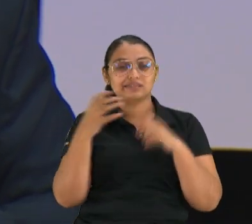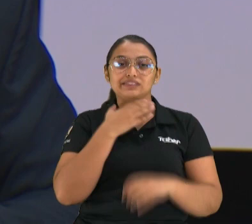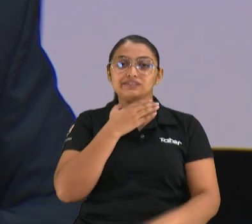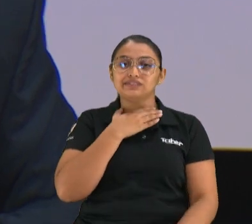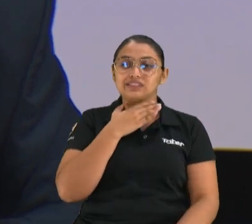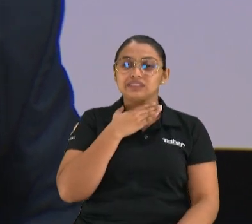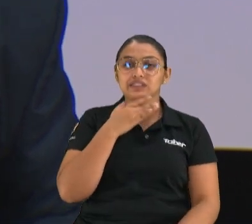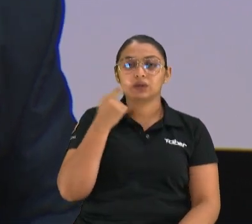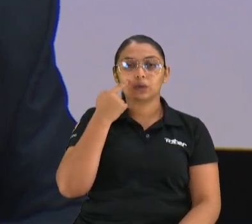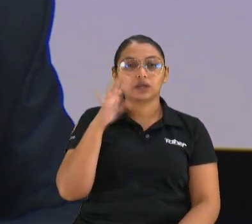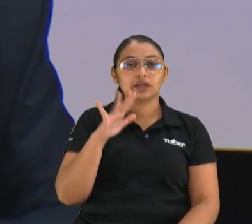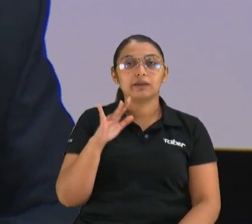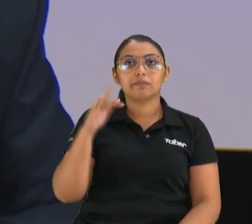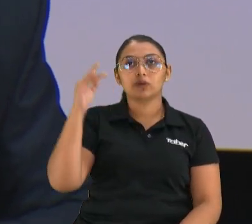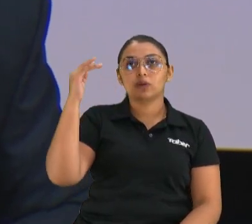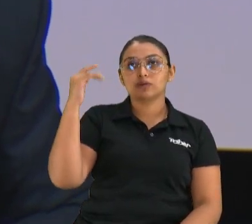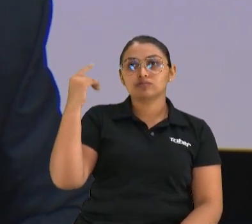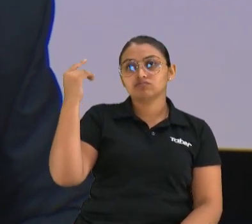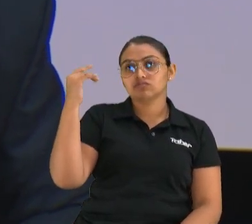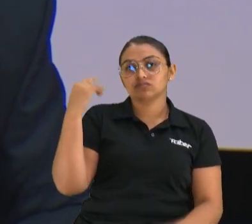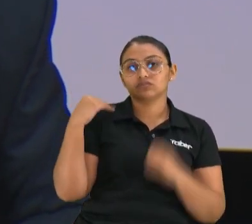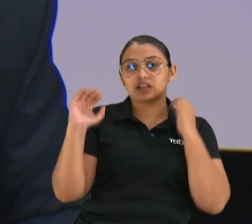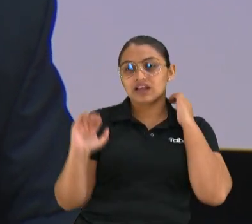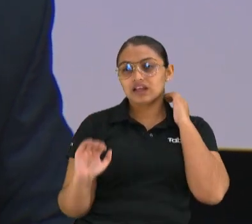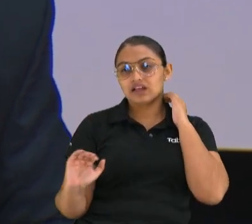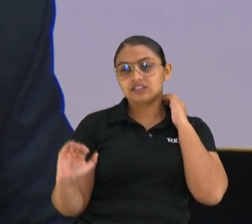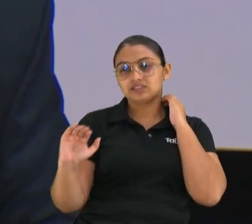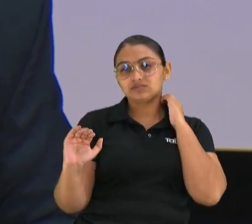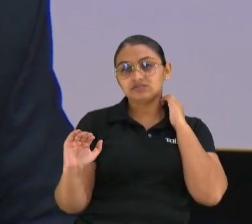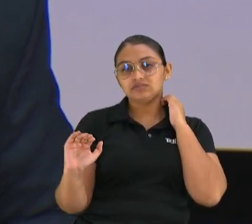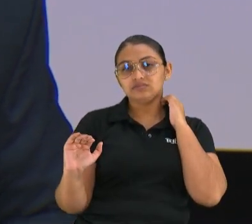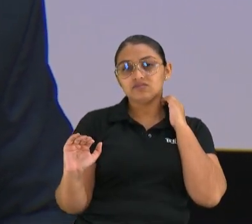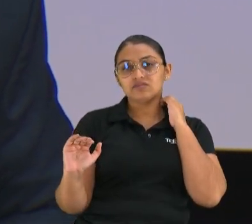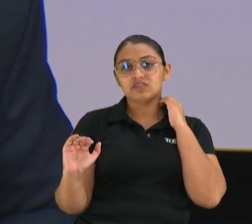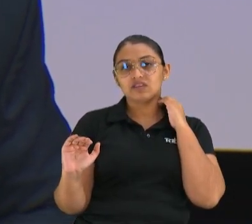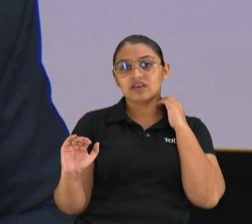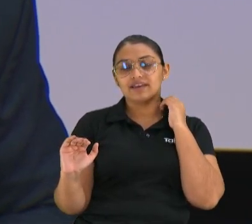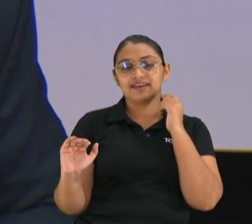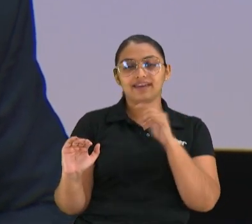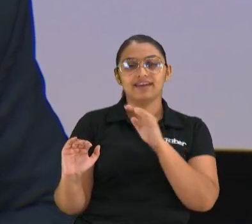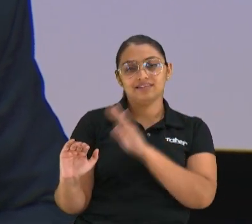criatura de corta edad aparece con ciertos hongos en su boca